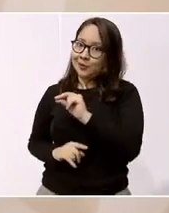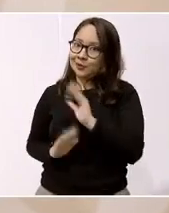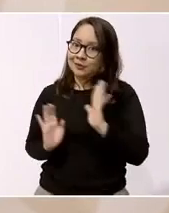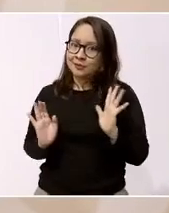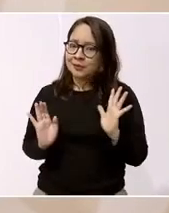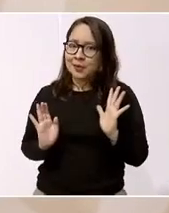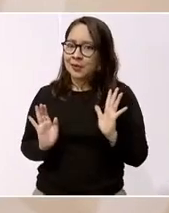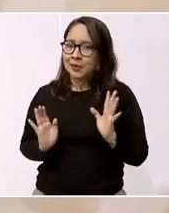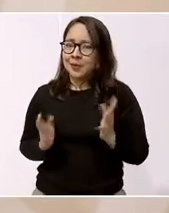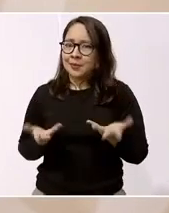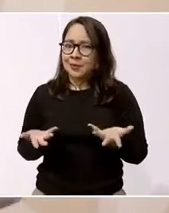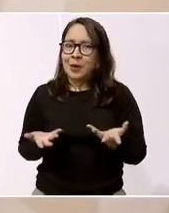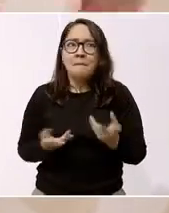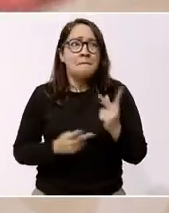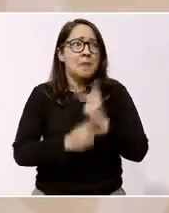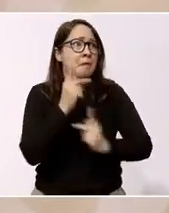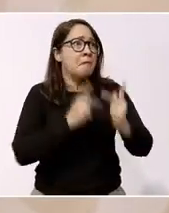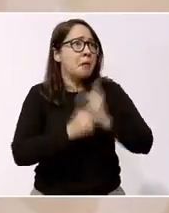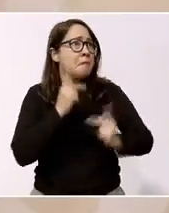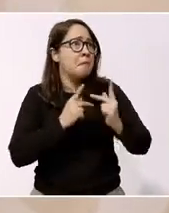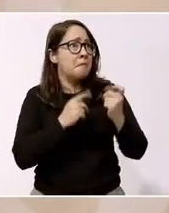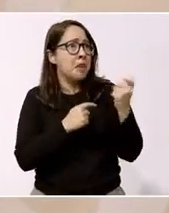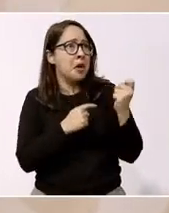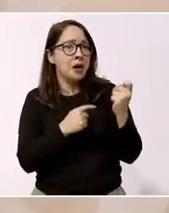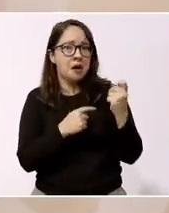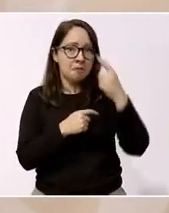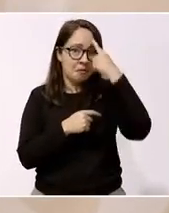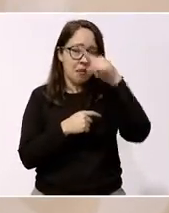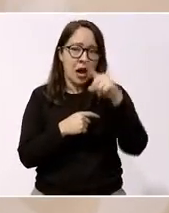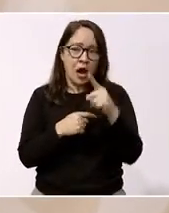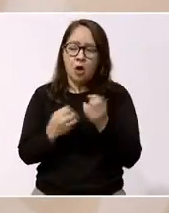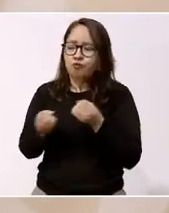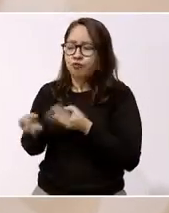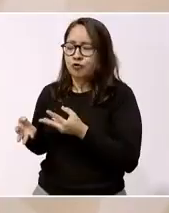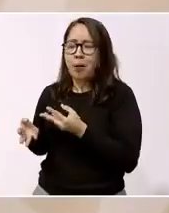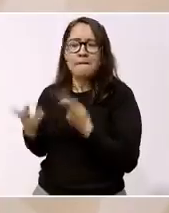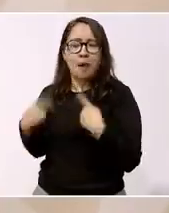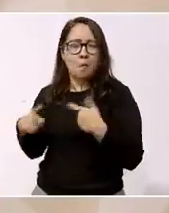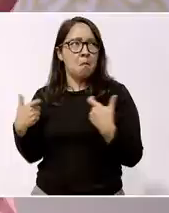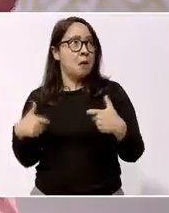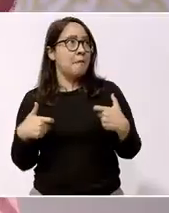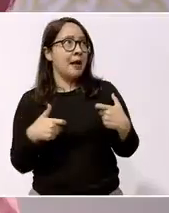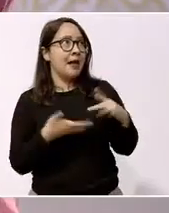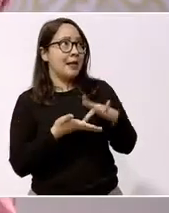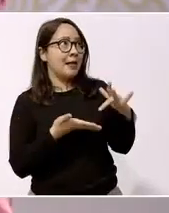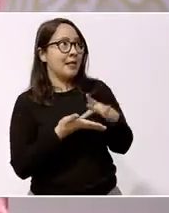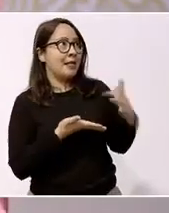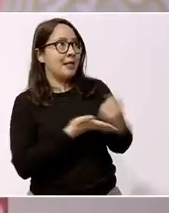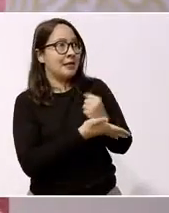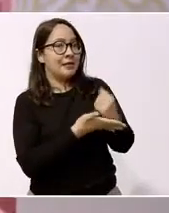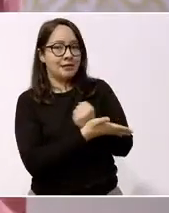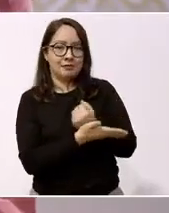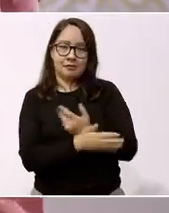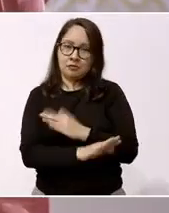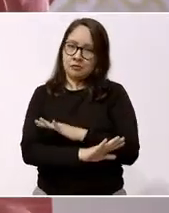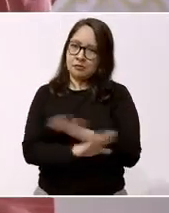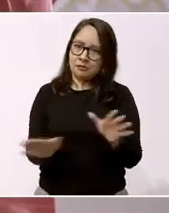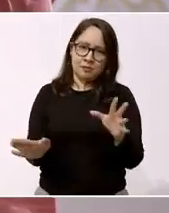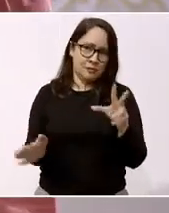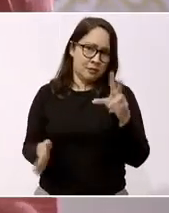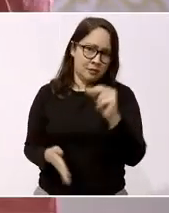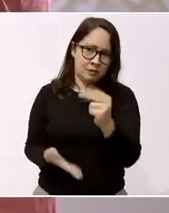no vamos a pedir crédito para darle a los de arriba, como el FOBAPROA, que las